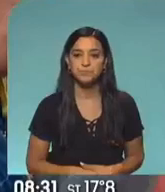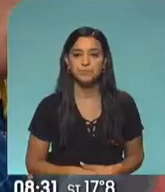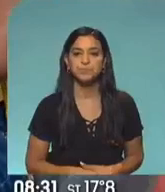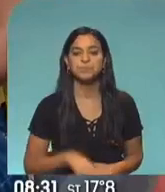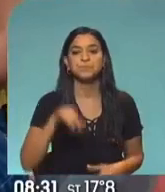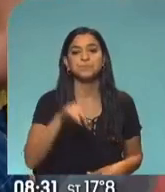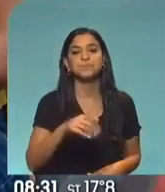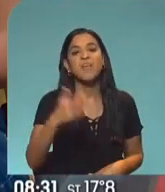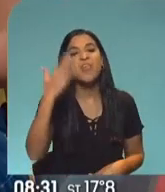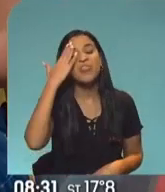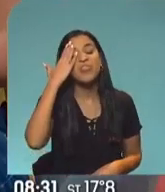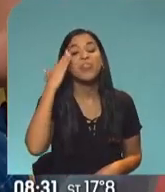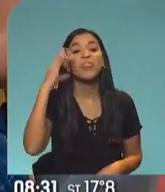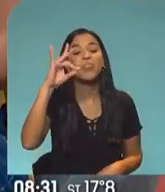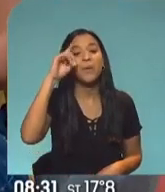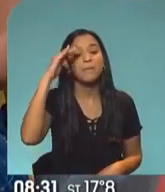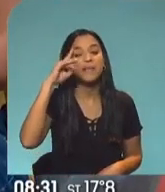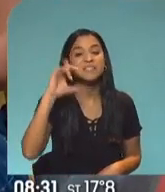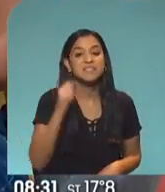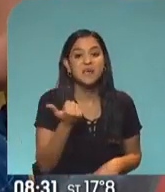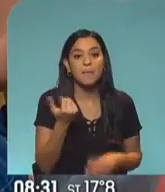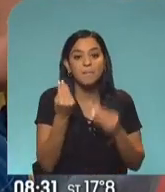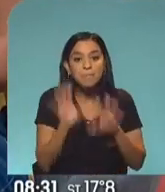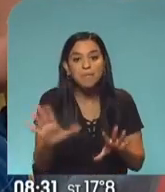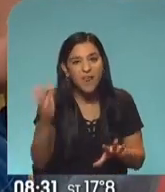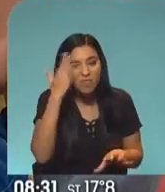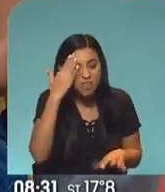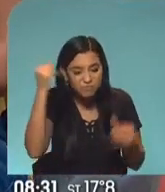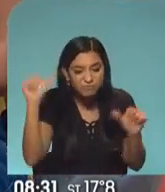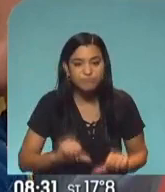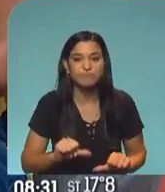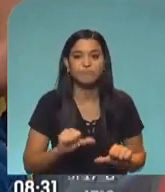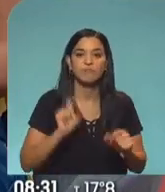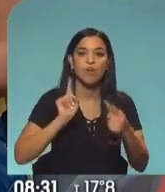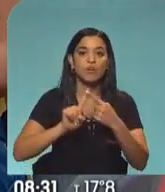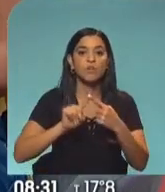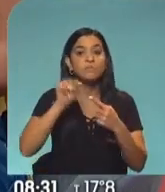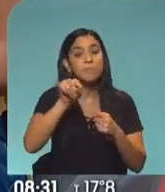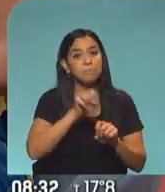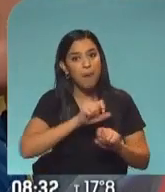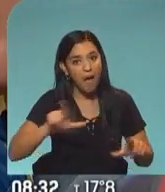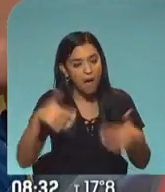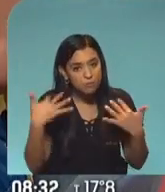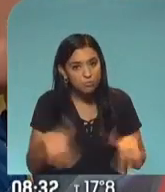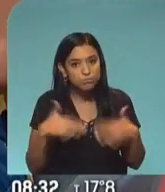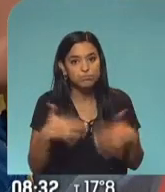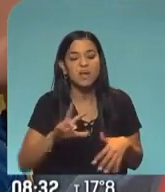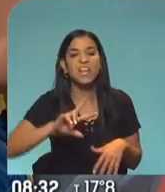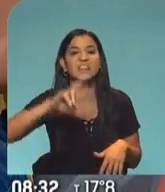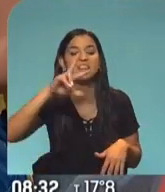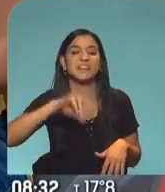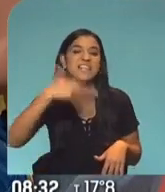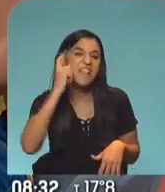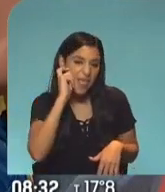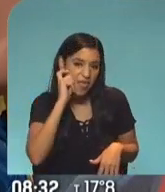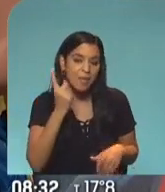La demencia, la pérdida de la capacidad cognitiva y interactuar con el mundo es un mal bastante habitual de la tercera edad, pero